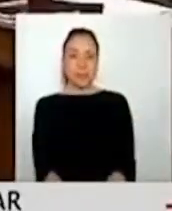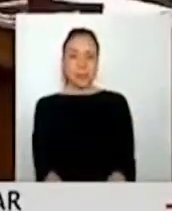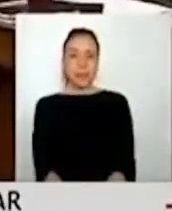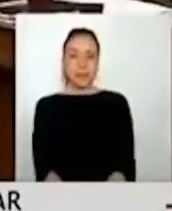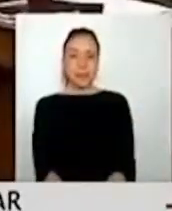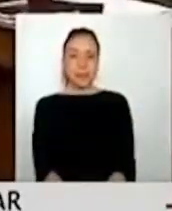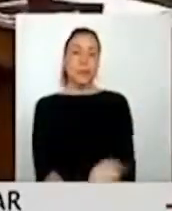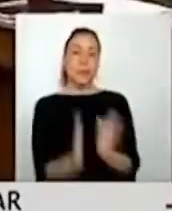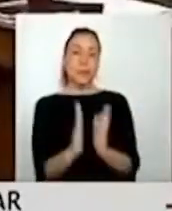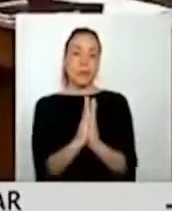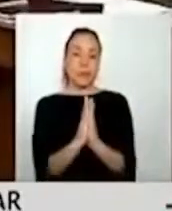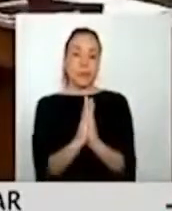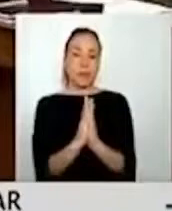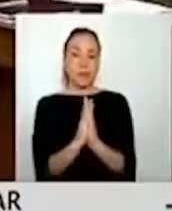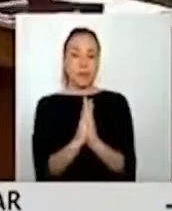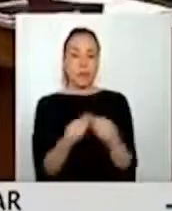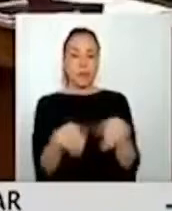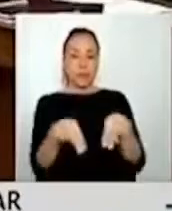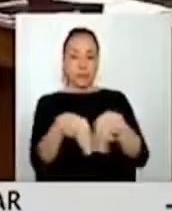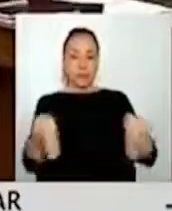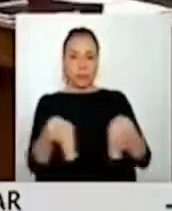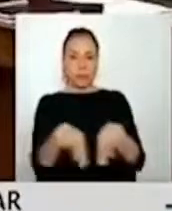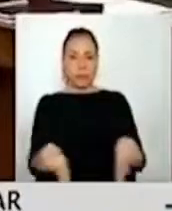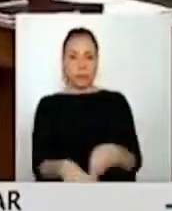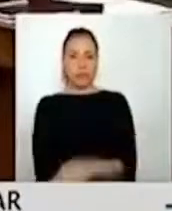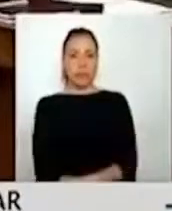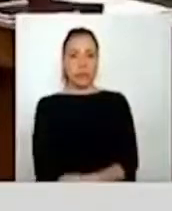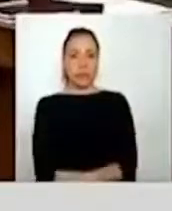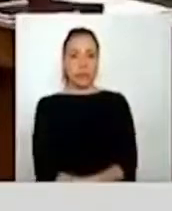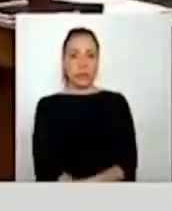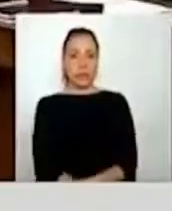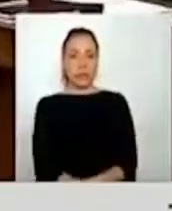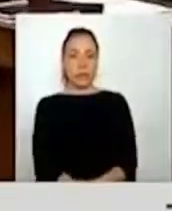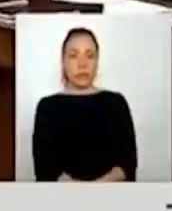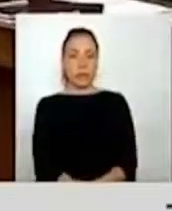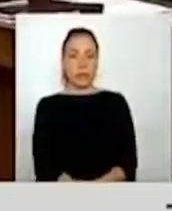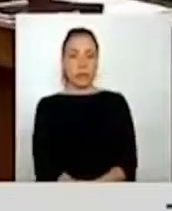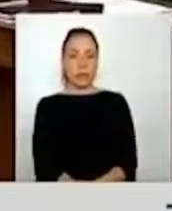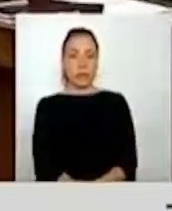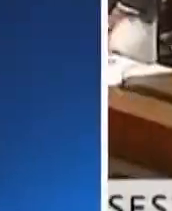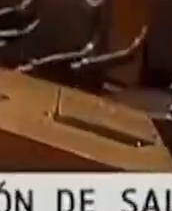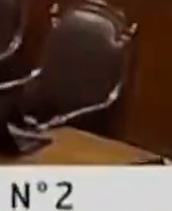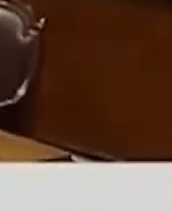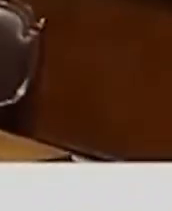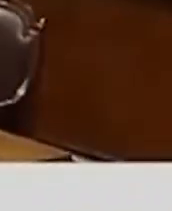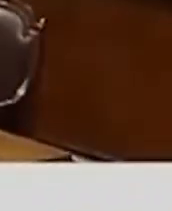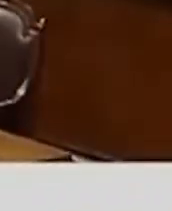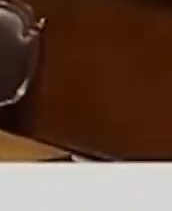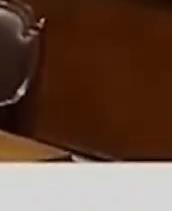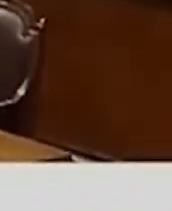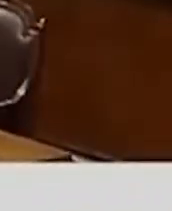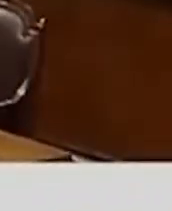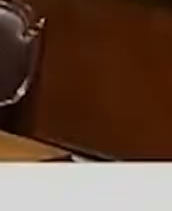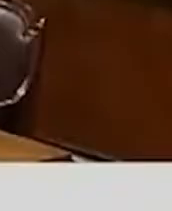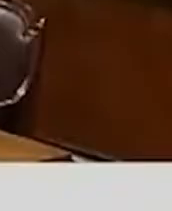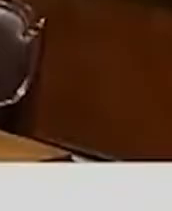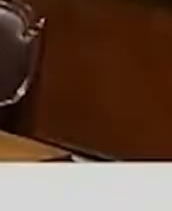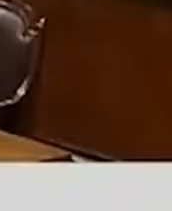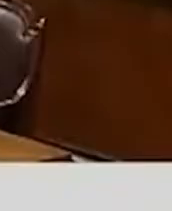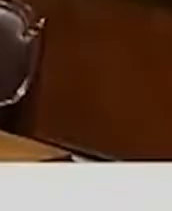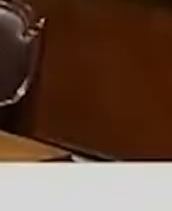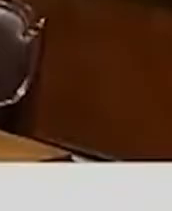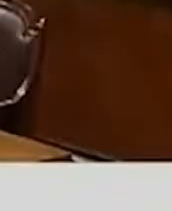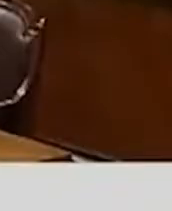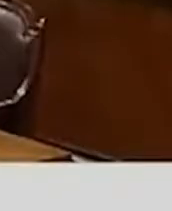marzo, cero ha avanzado Lucía en la ejecución. No, pero más que los números concretos, al menos que ha entregado incluso